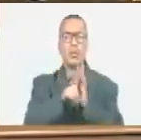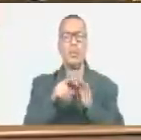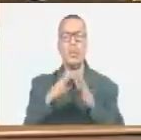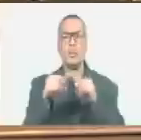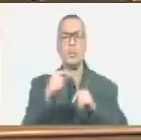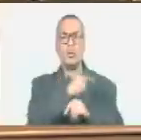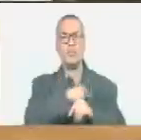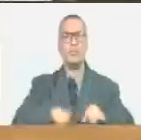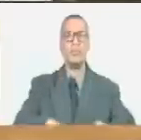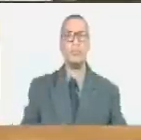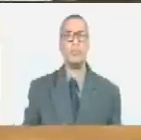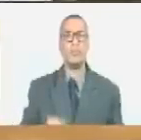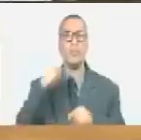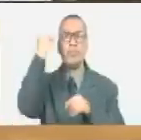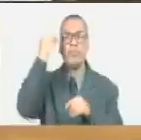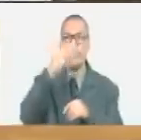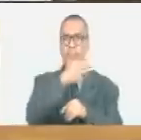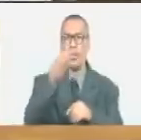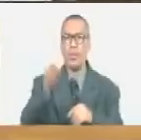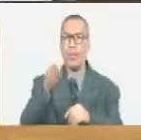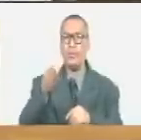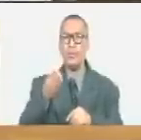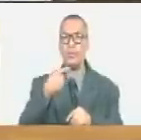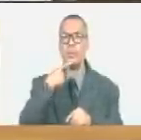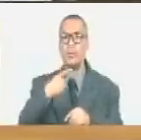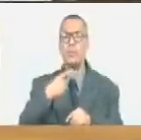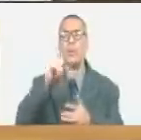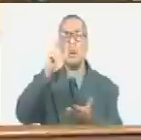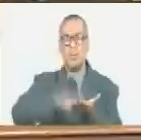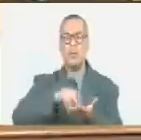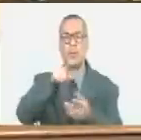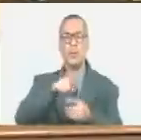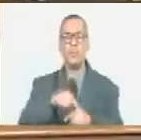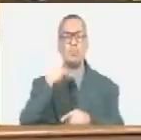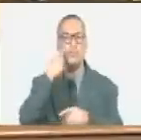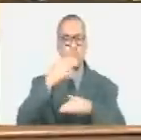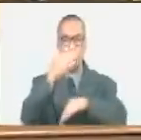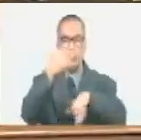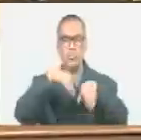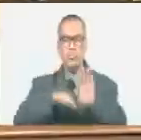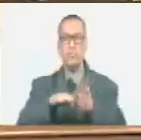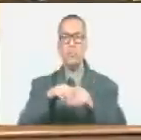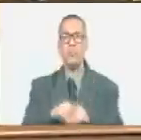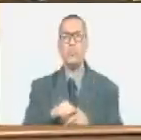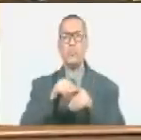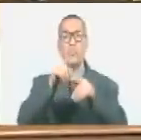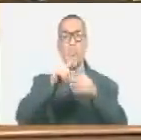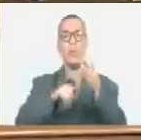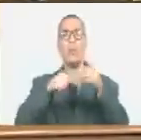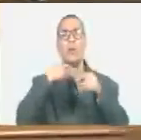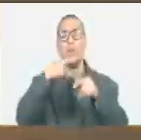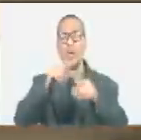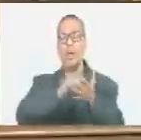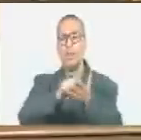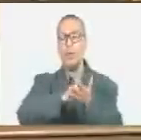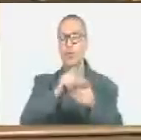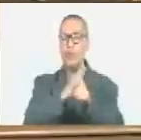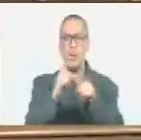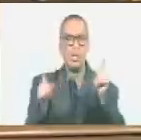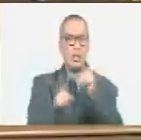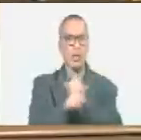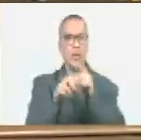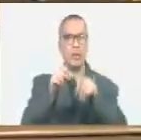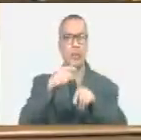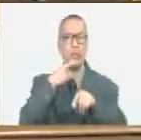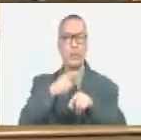señor presidente. En consideración. Aprobado. Siguiente. 85. Se sugiere aprobar sin modificación